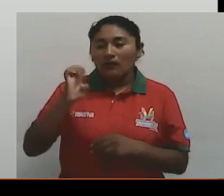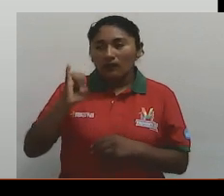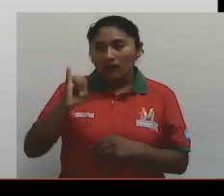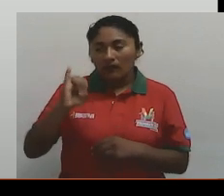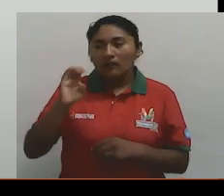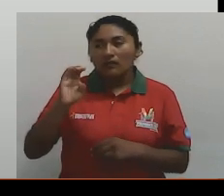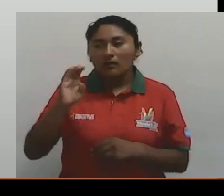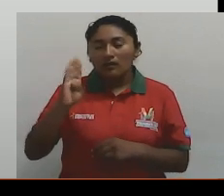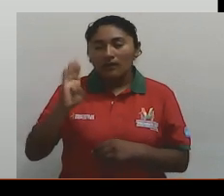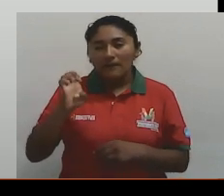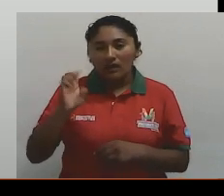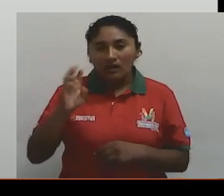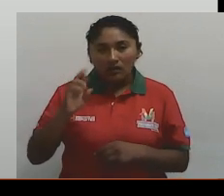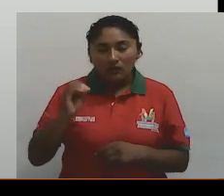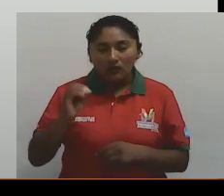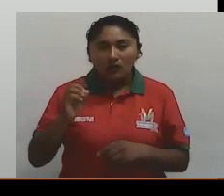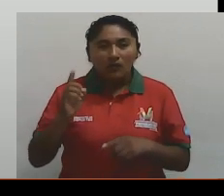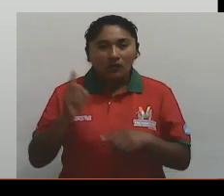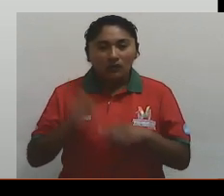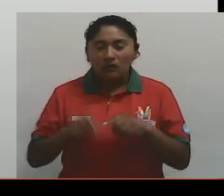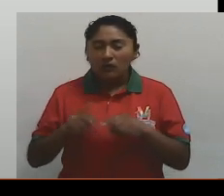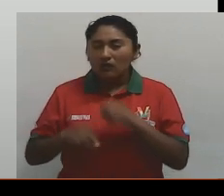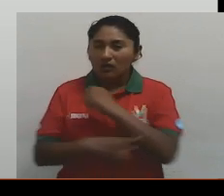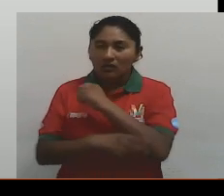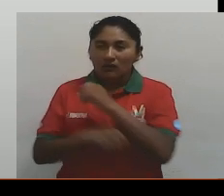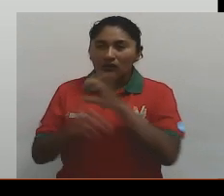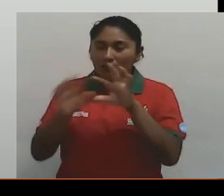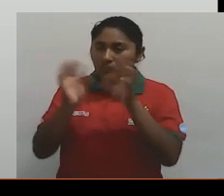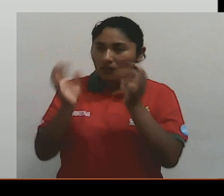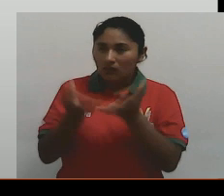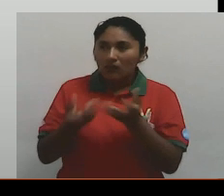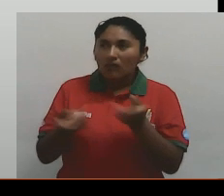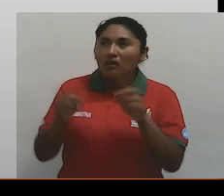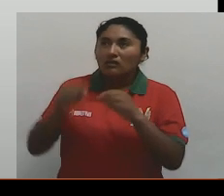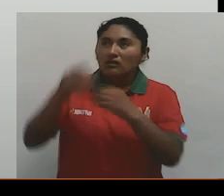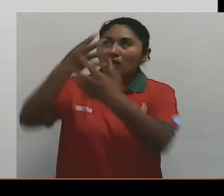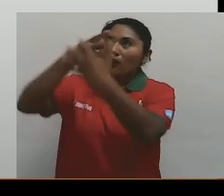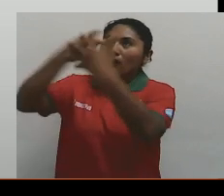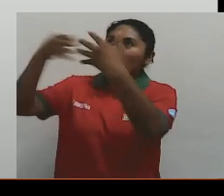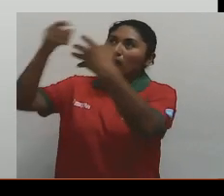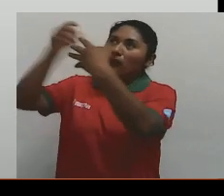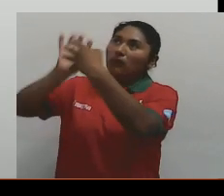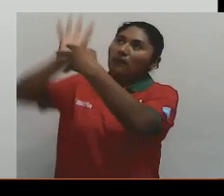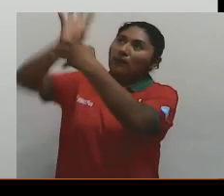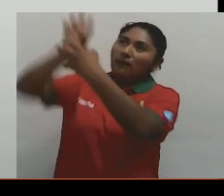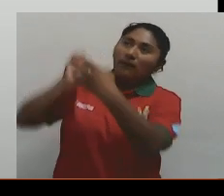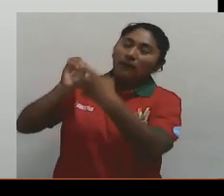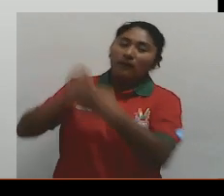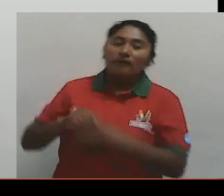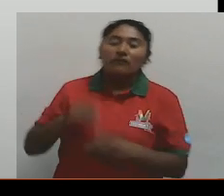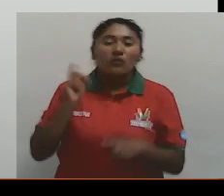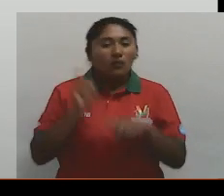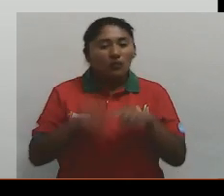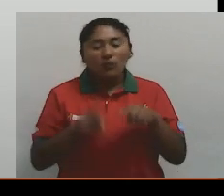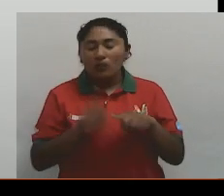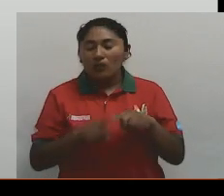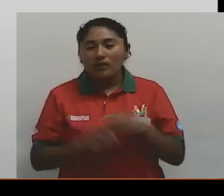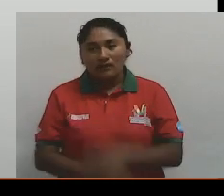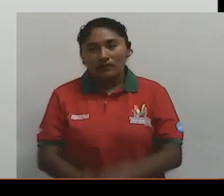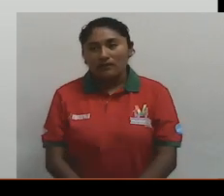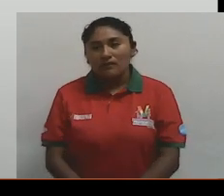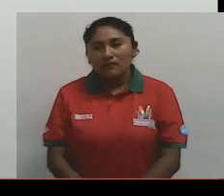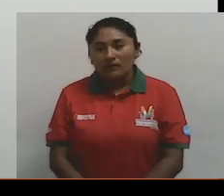situación cuando el balón está sobre el borde superior de la red. ¿Qué determina la falta? El balón y el borde superior de la